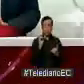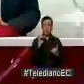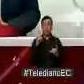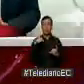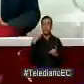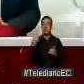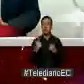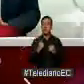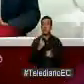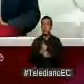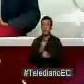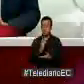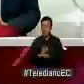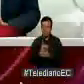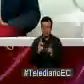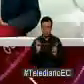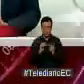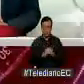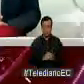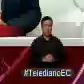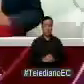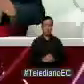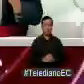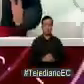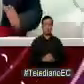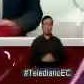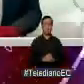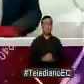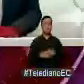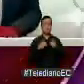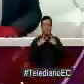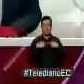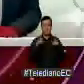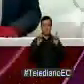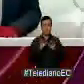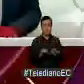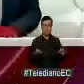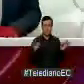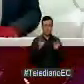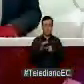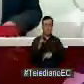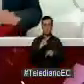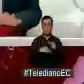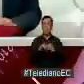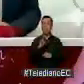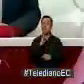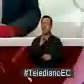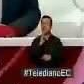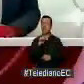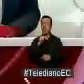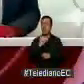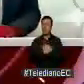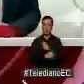y no quede suspendido? Para ratificar la importancia del mercado norteamericano para las